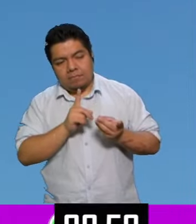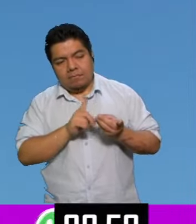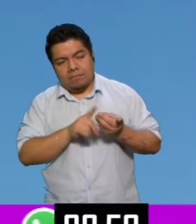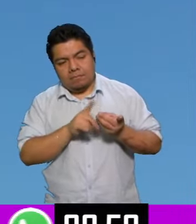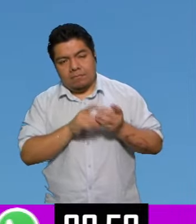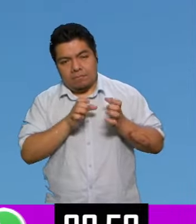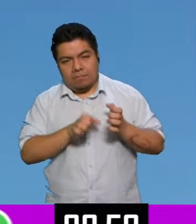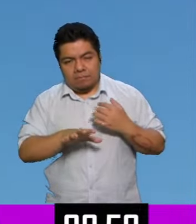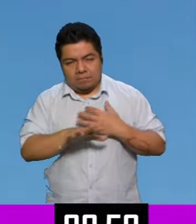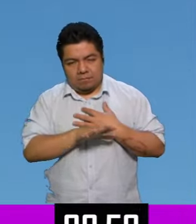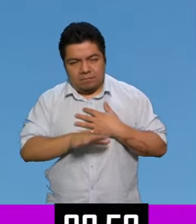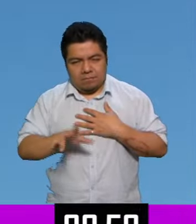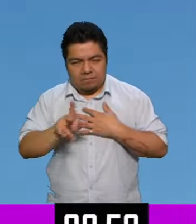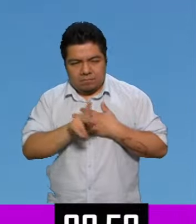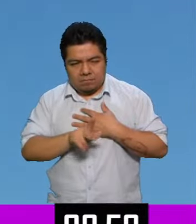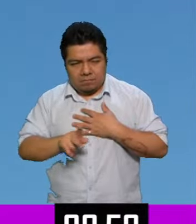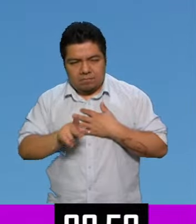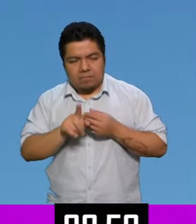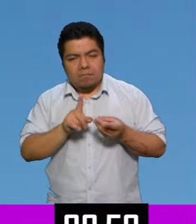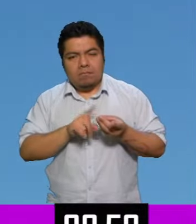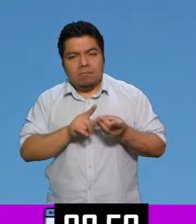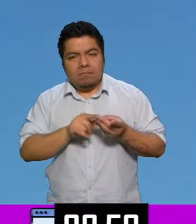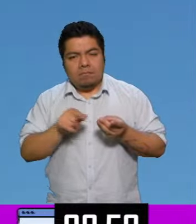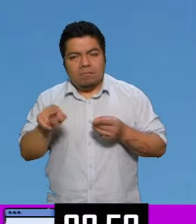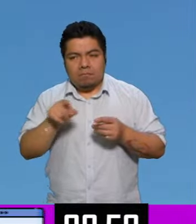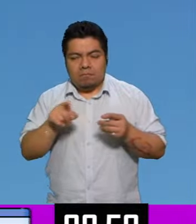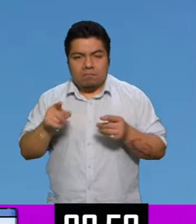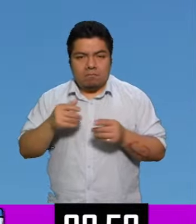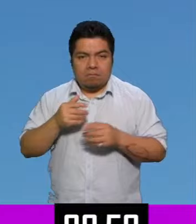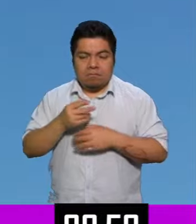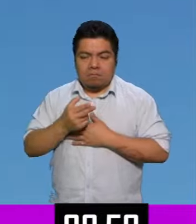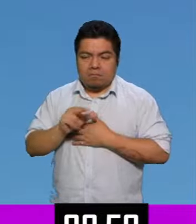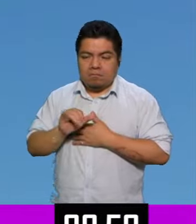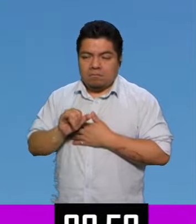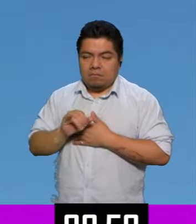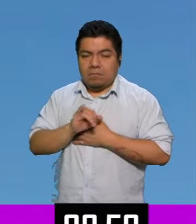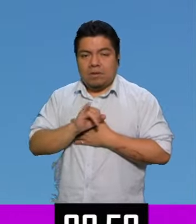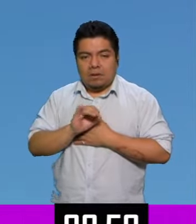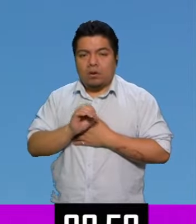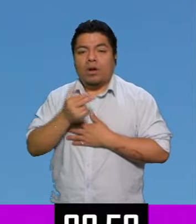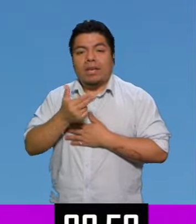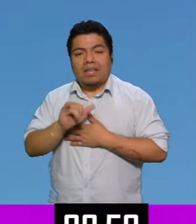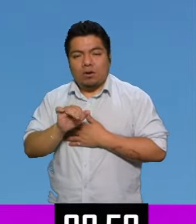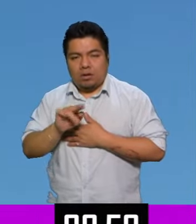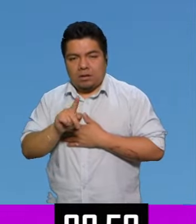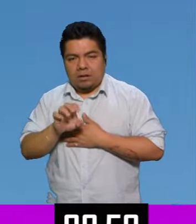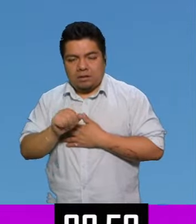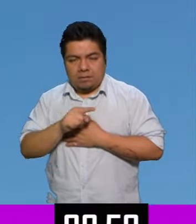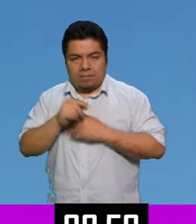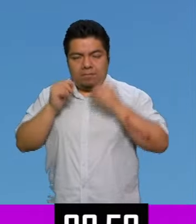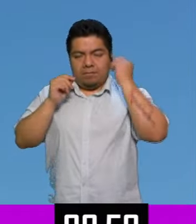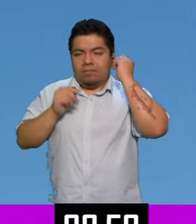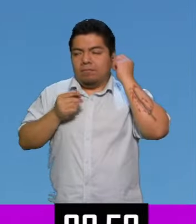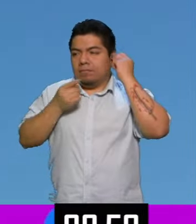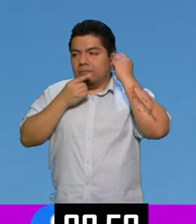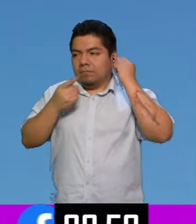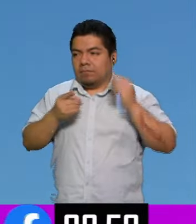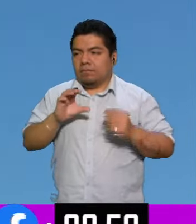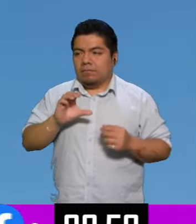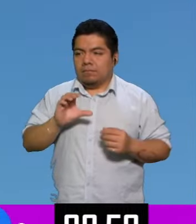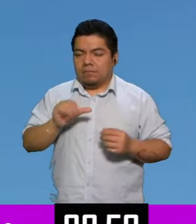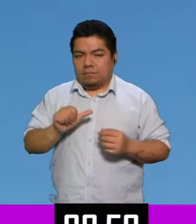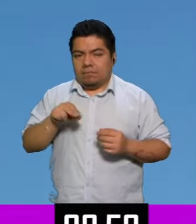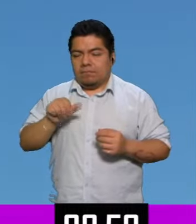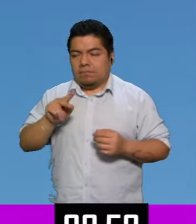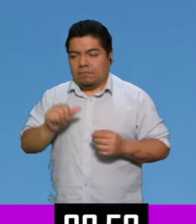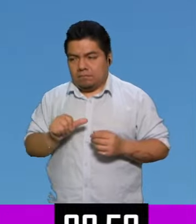está el pueblo o dónde hay un poblado, y los iroquíes, no iraquíes, sino los iroquíes que son ahí, le dicen Canata, Canata, que